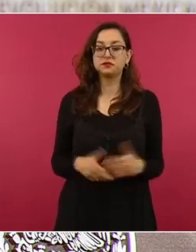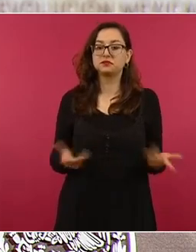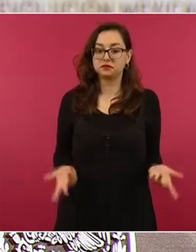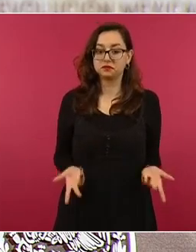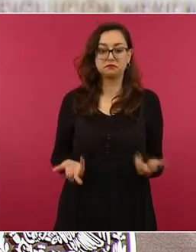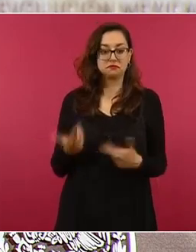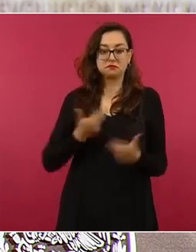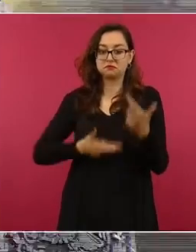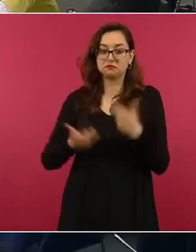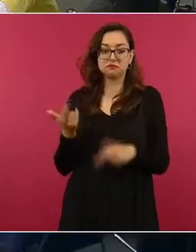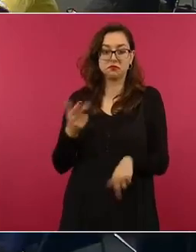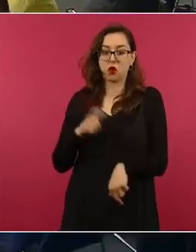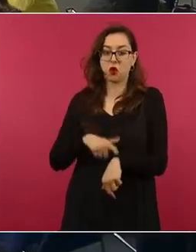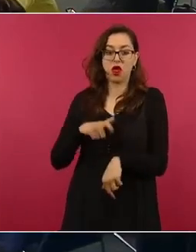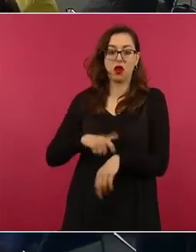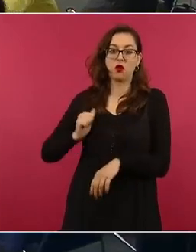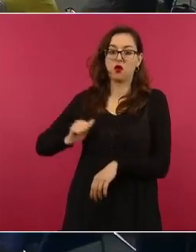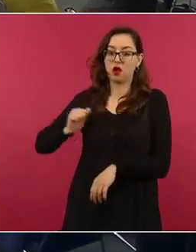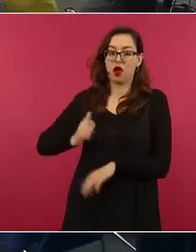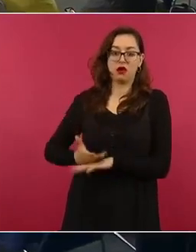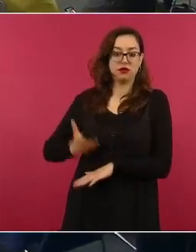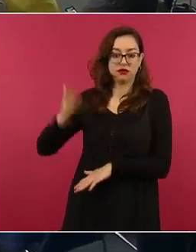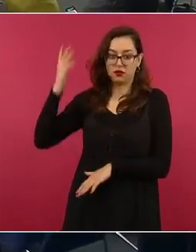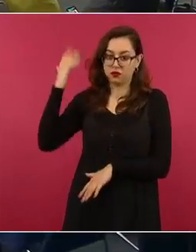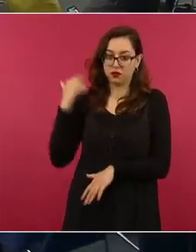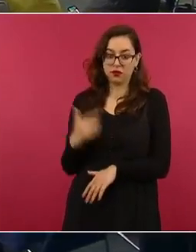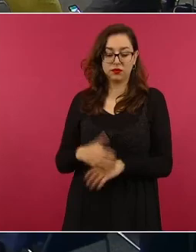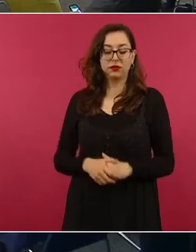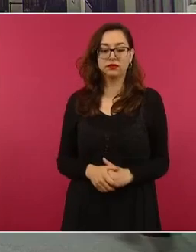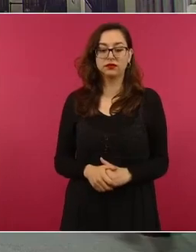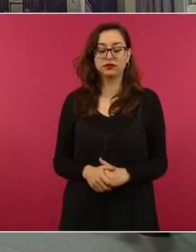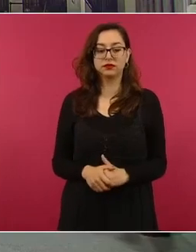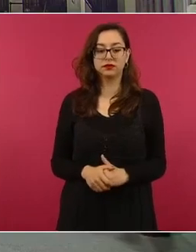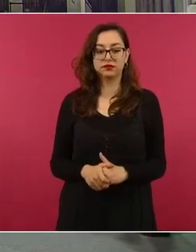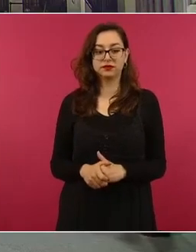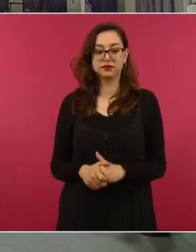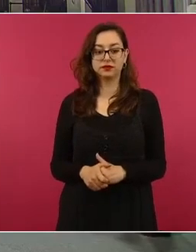normal. Ok, muchísimas gracias. Gracias.